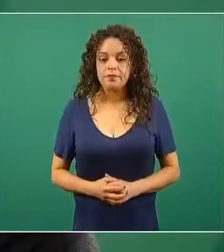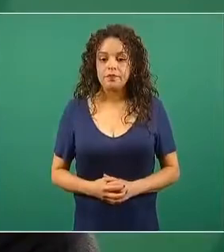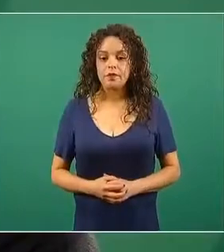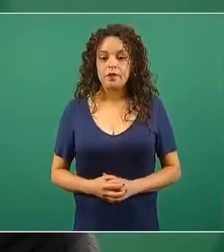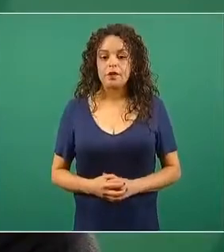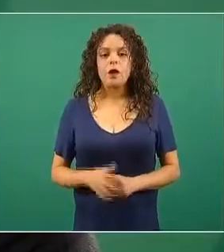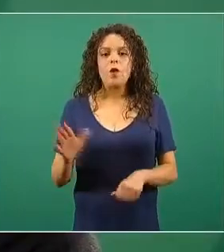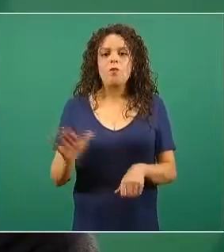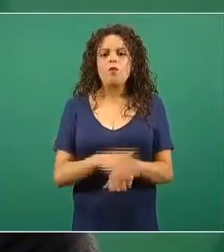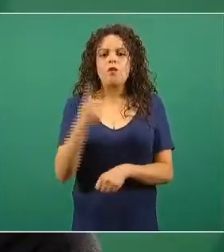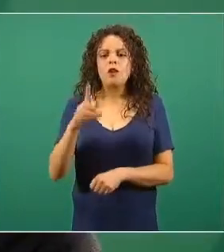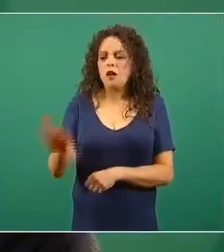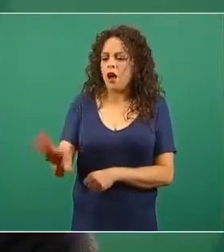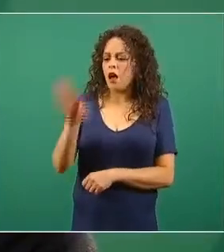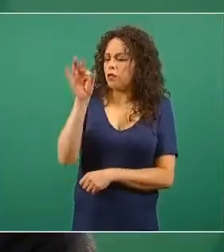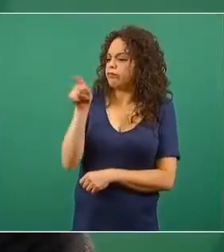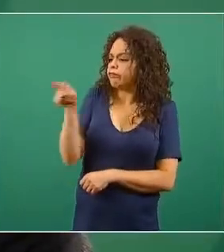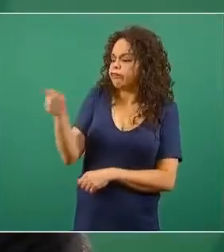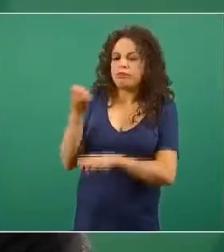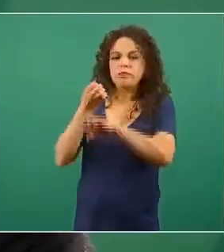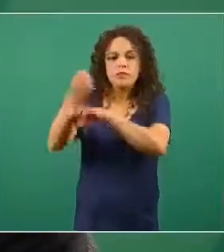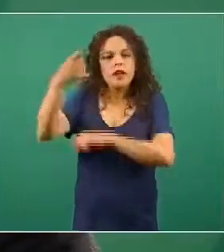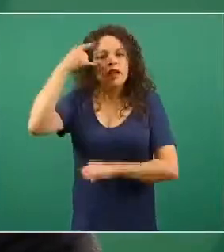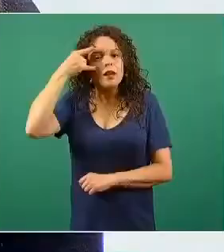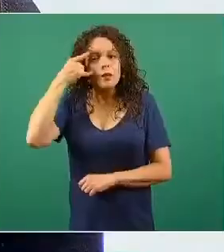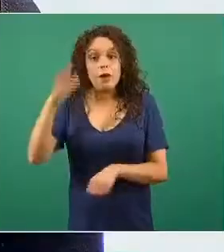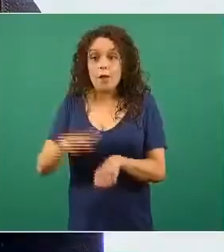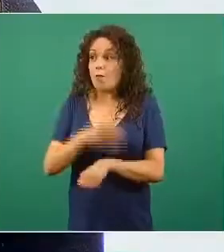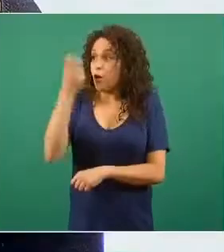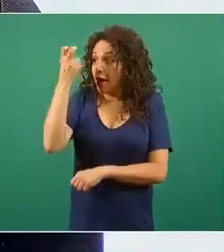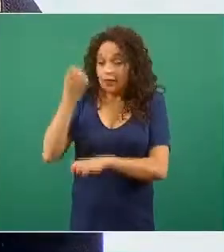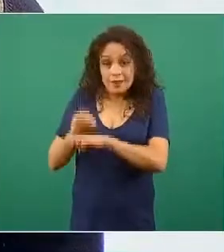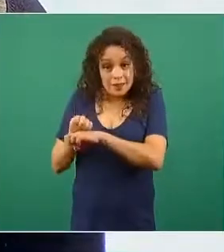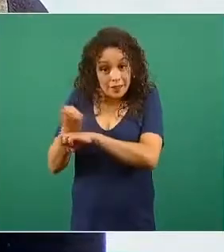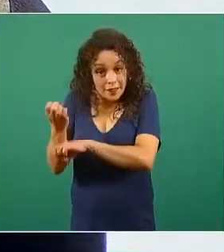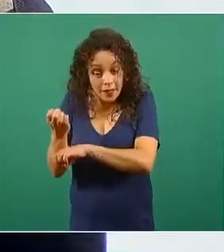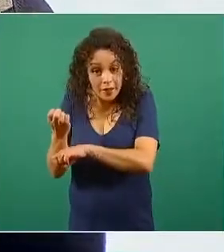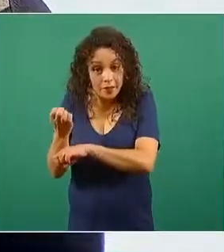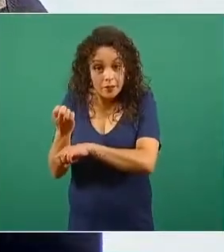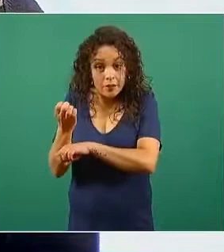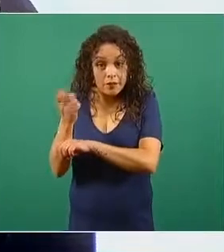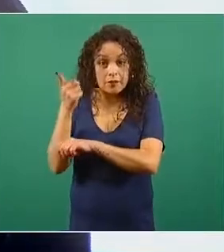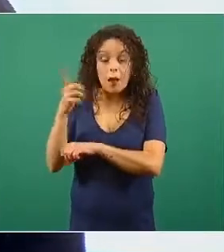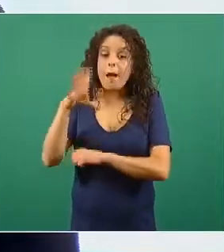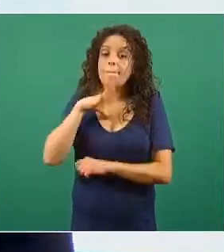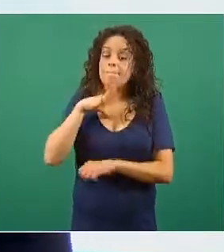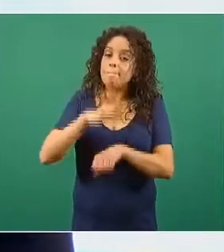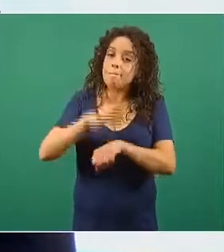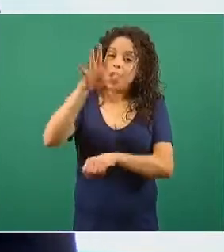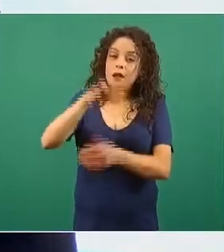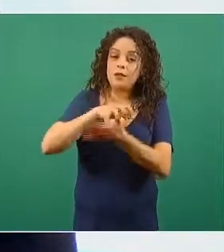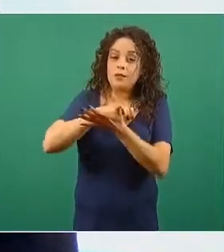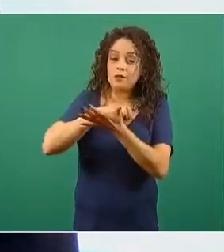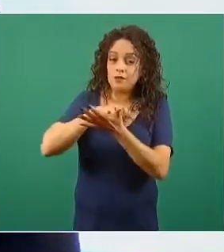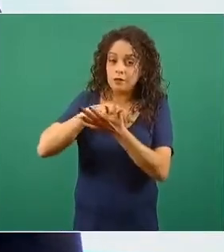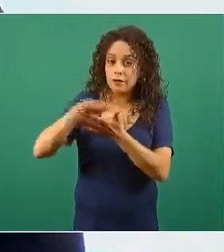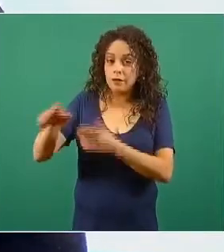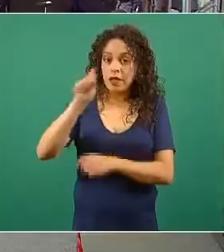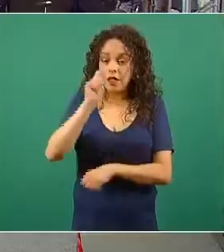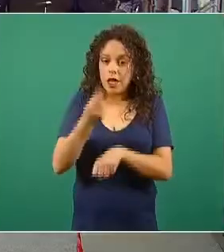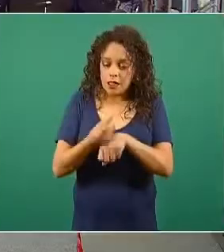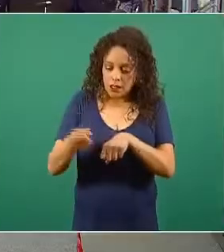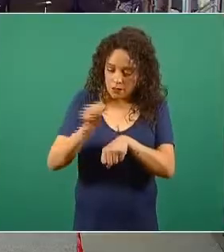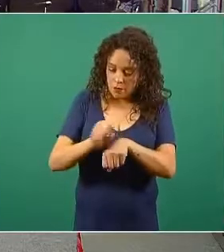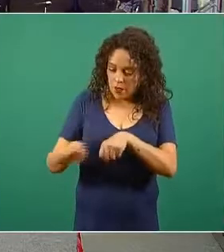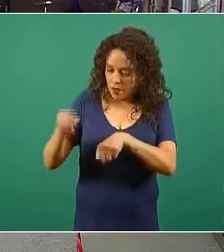escogió Campeche? Porque Campeche era la entidad federativa que tenía la mayor cantidad de semanas en